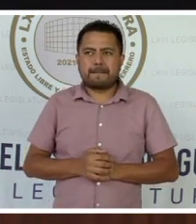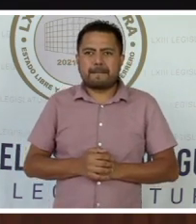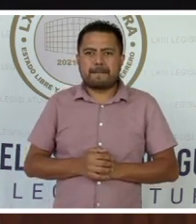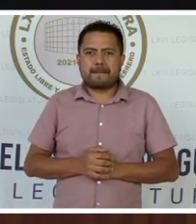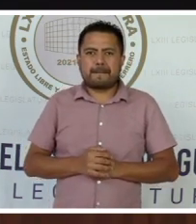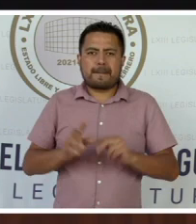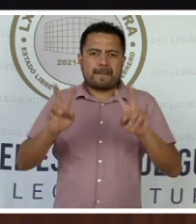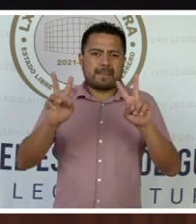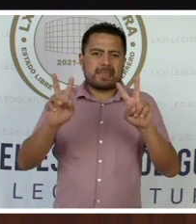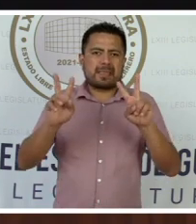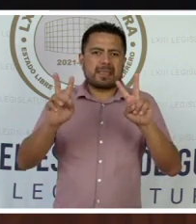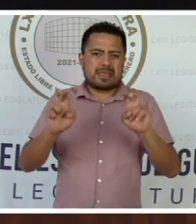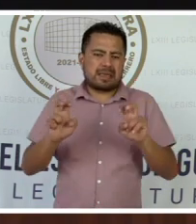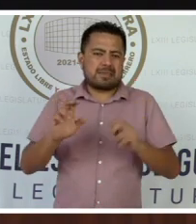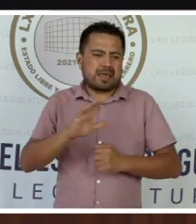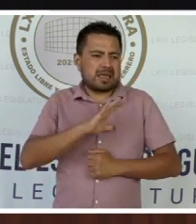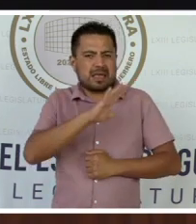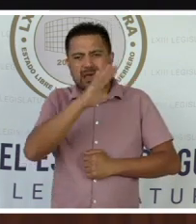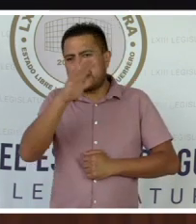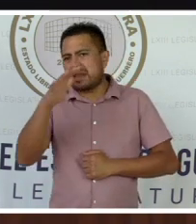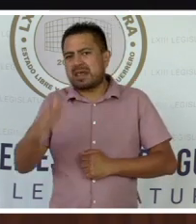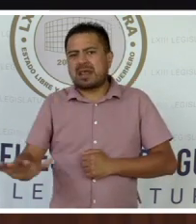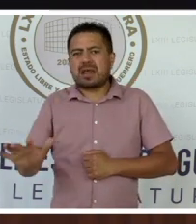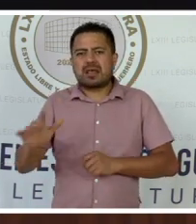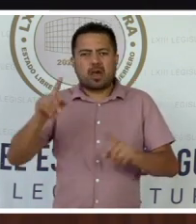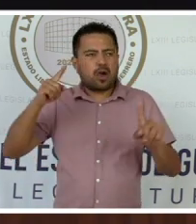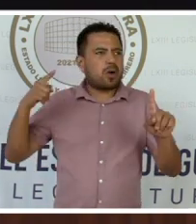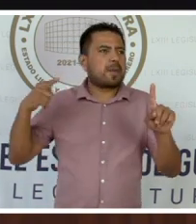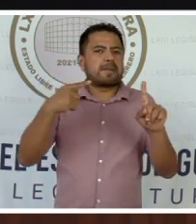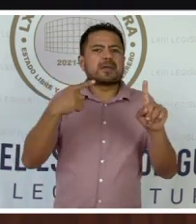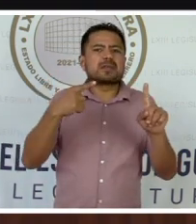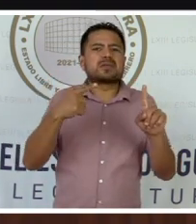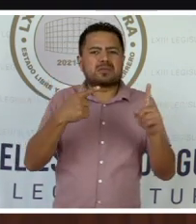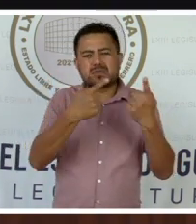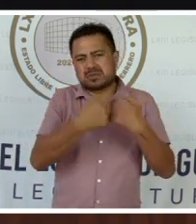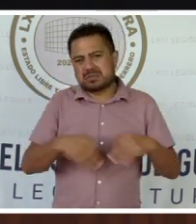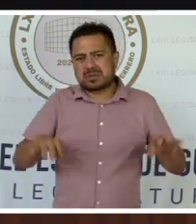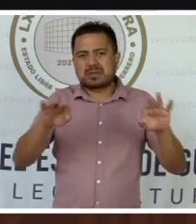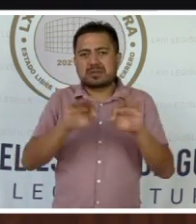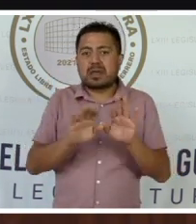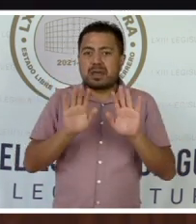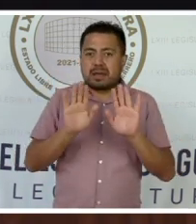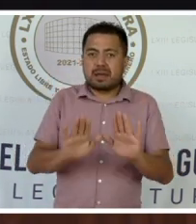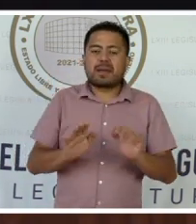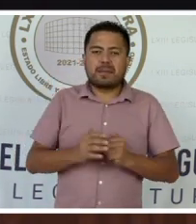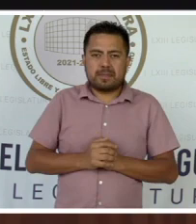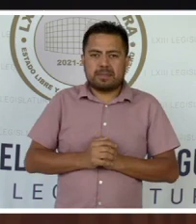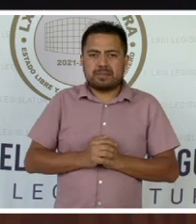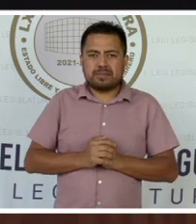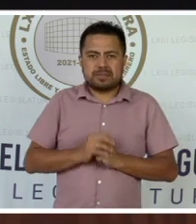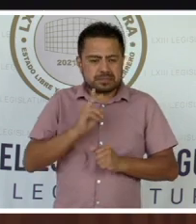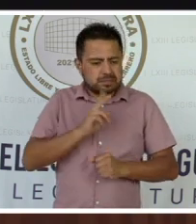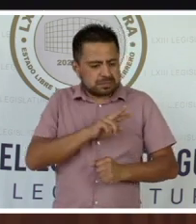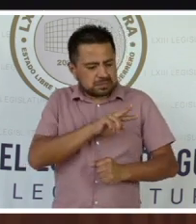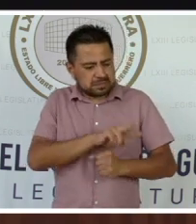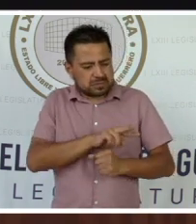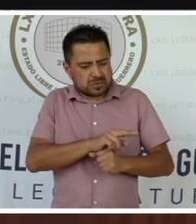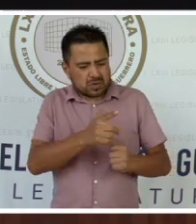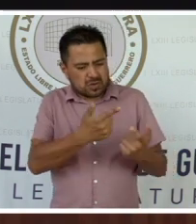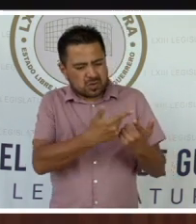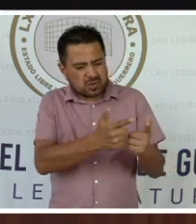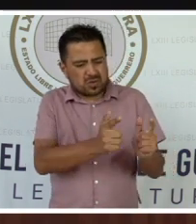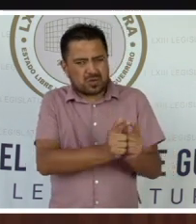en términos generales sus objetivos principales ahora bien un observatorio ciudadano